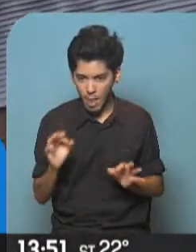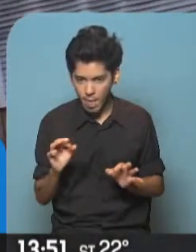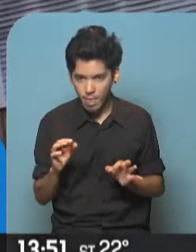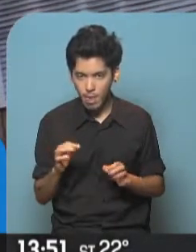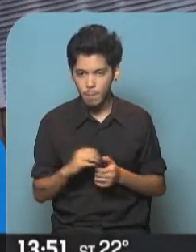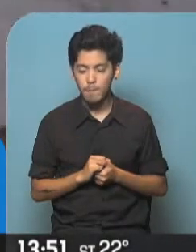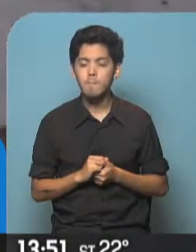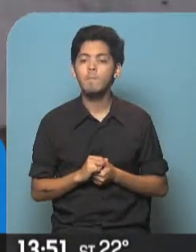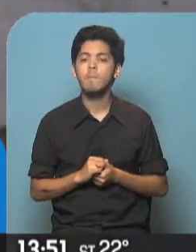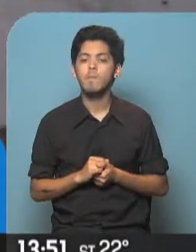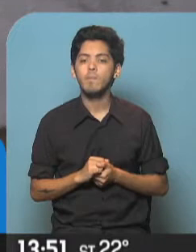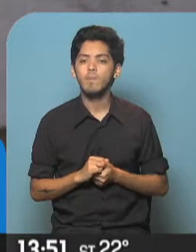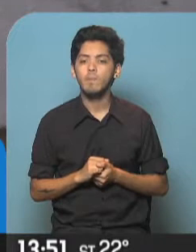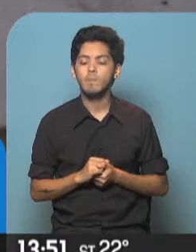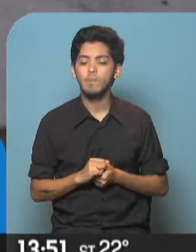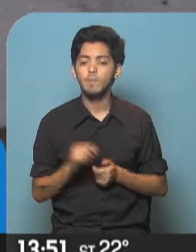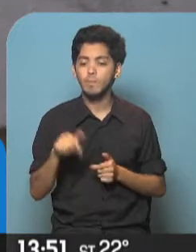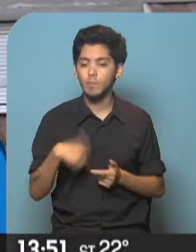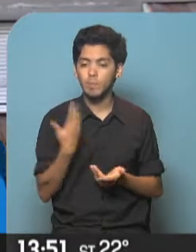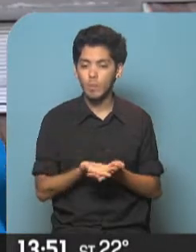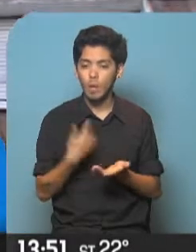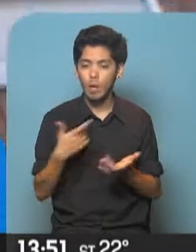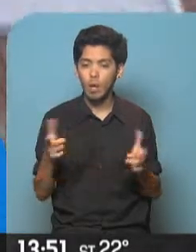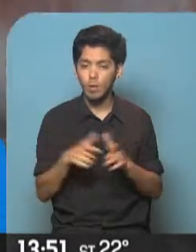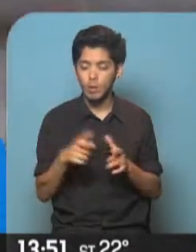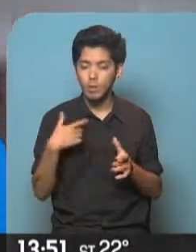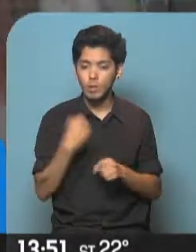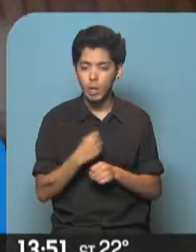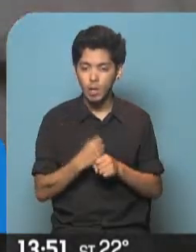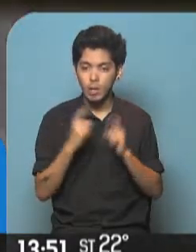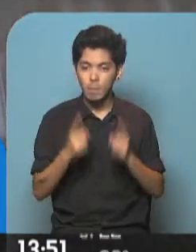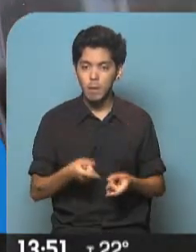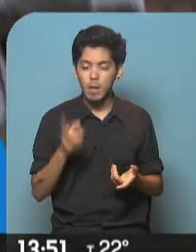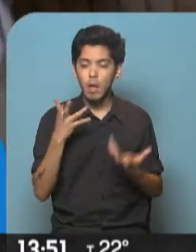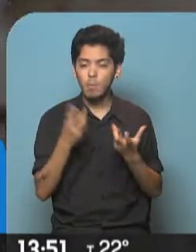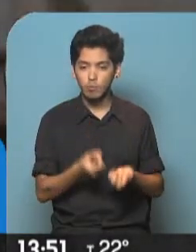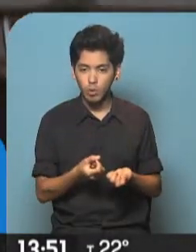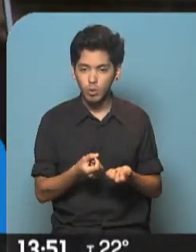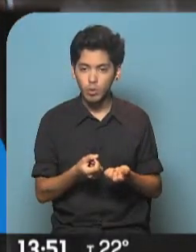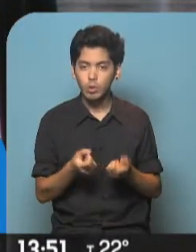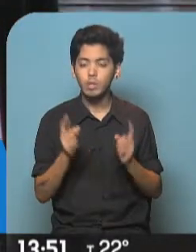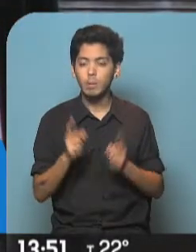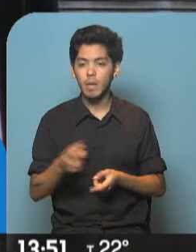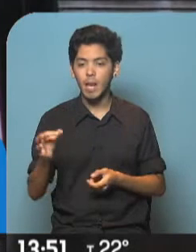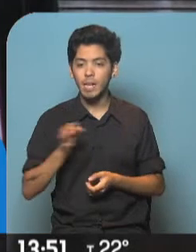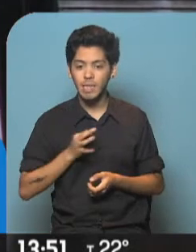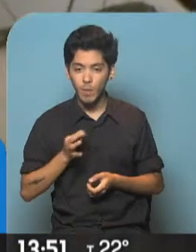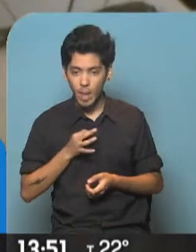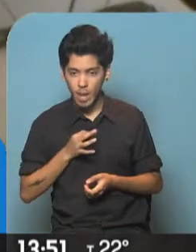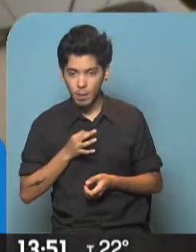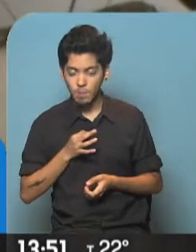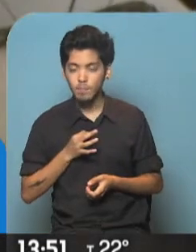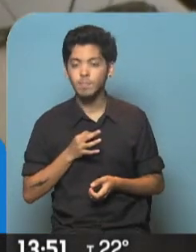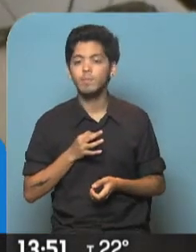presentando recursos en el fuero laboral, en el fuero contencioso administrativo y en el fuero civil, que